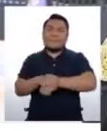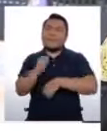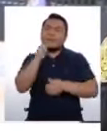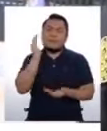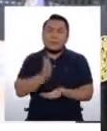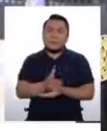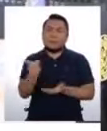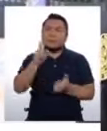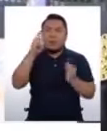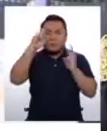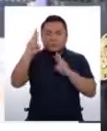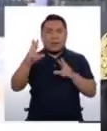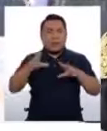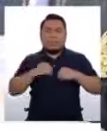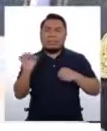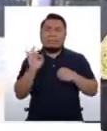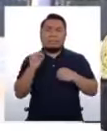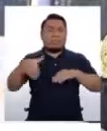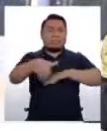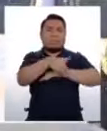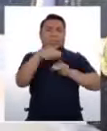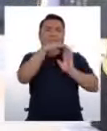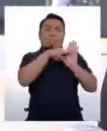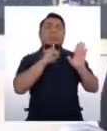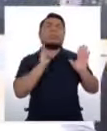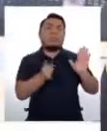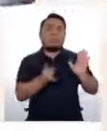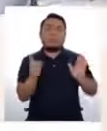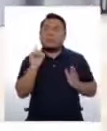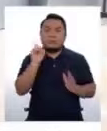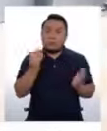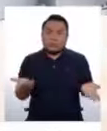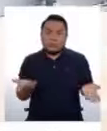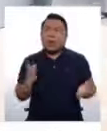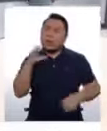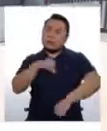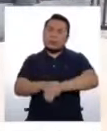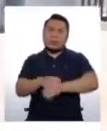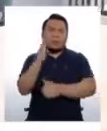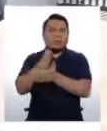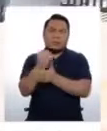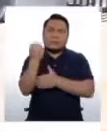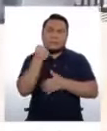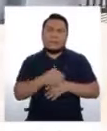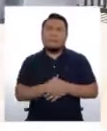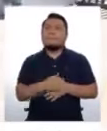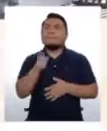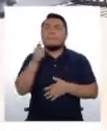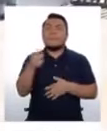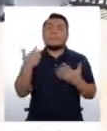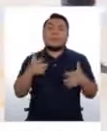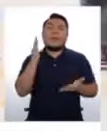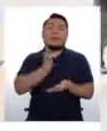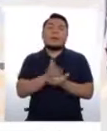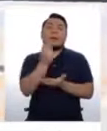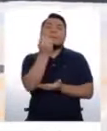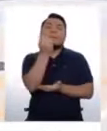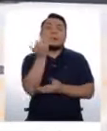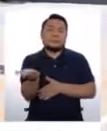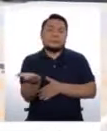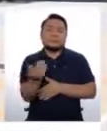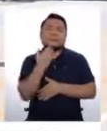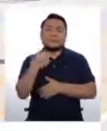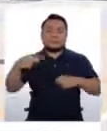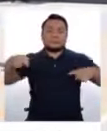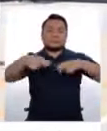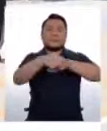con este distanciamiento social y con estas normas de salir cuando no debe. Estos ciudadanos tendrán que pagar una multa. Quienes